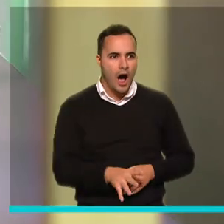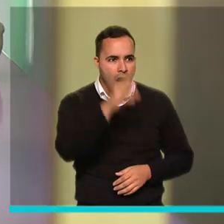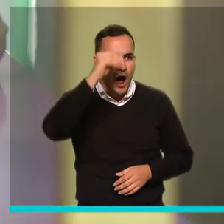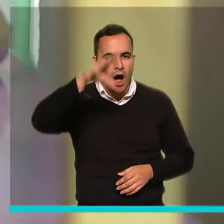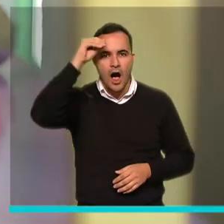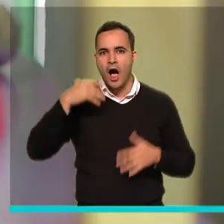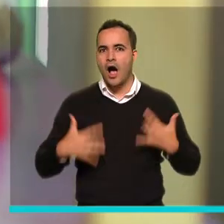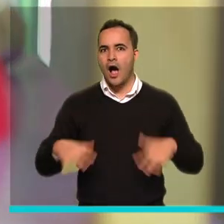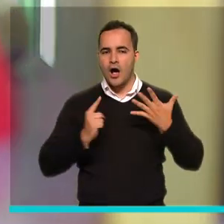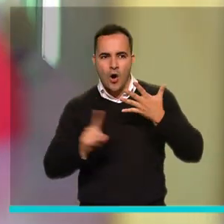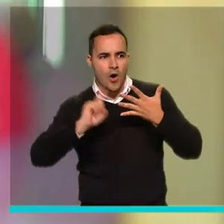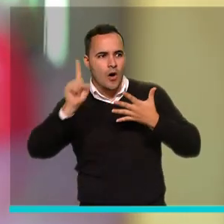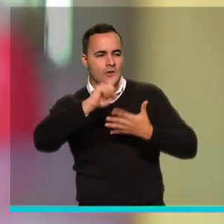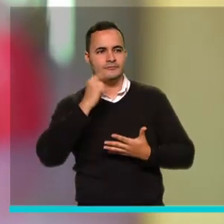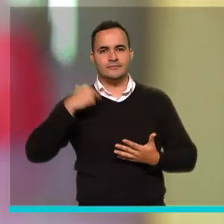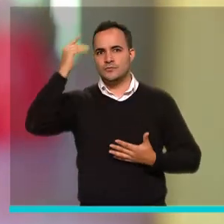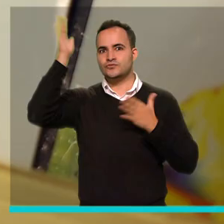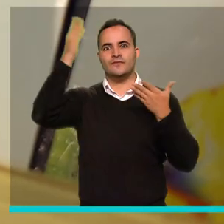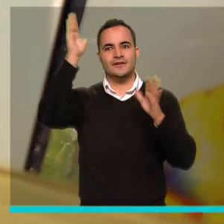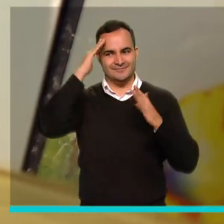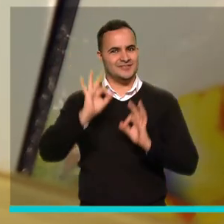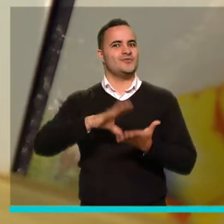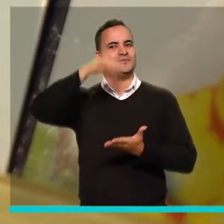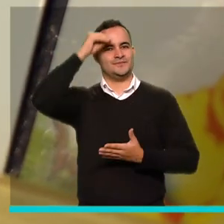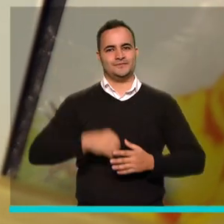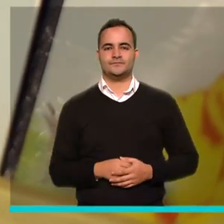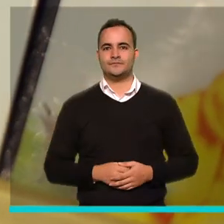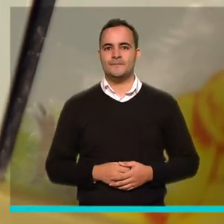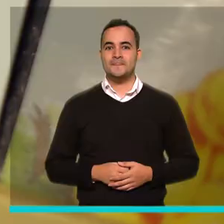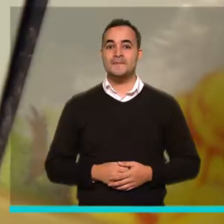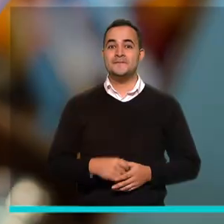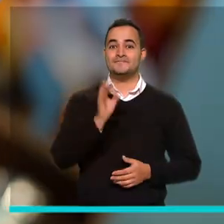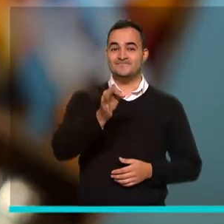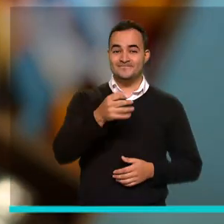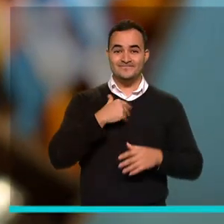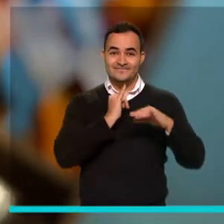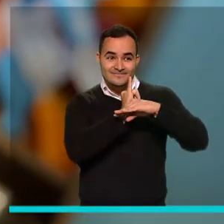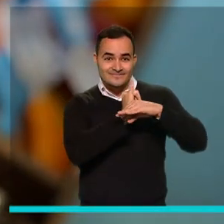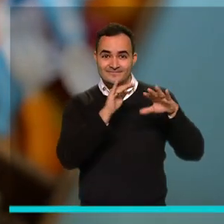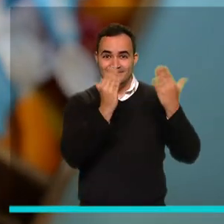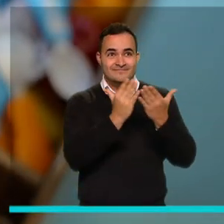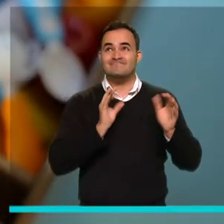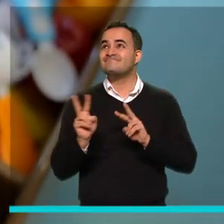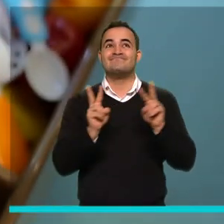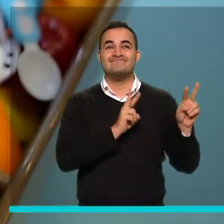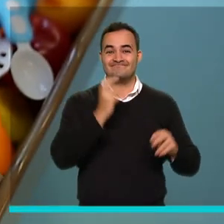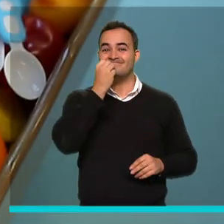explorar y tener nuevos conceptos, nuevos conocimientos. Porque la escuela está muy